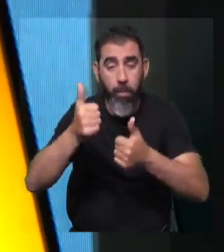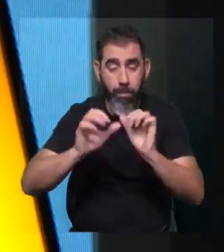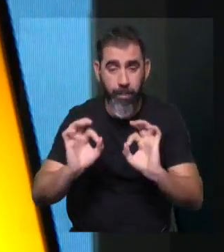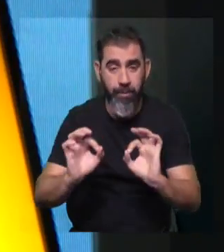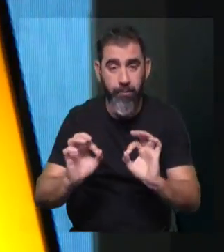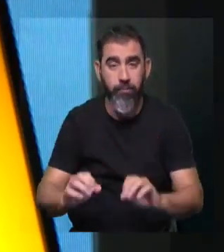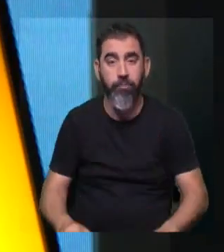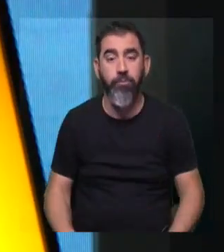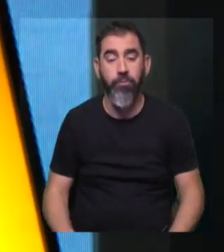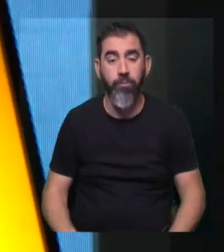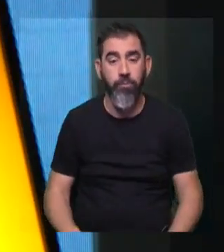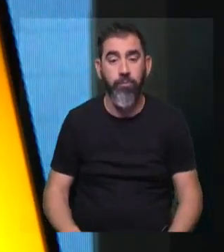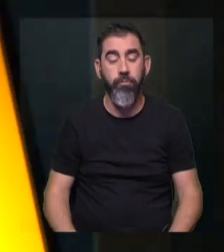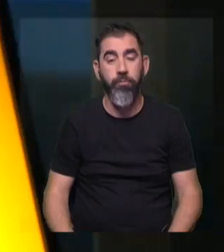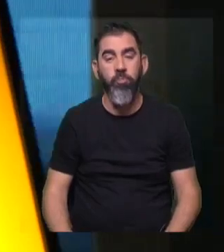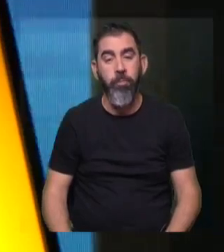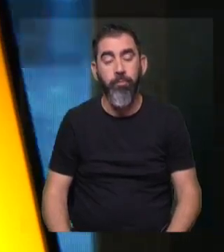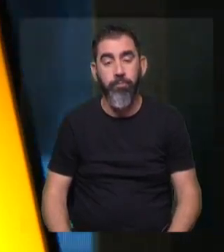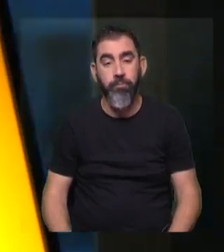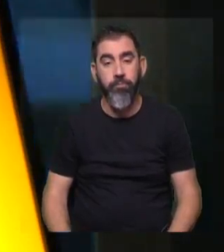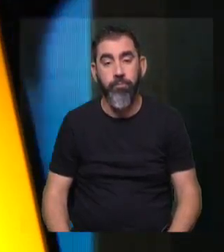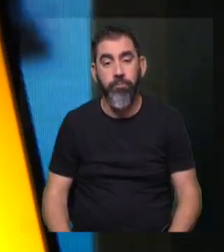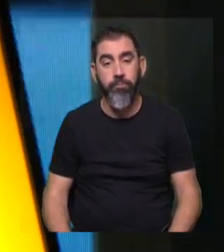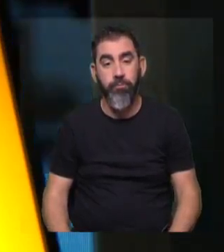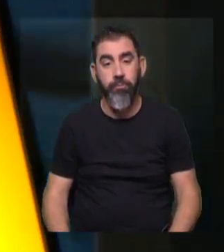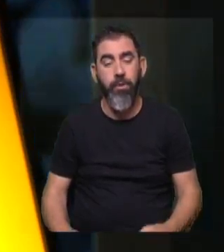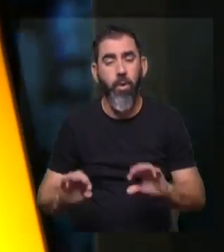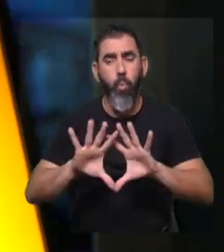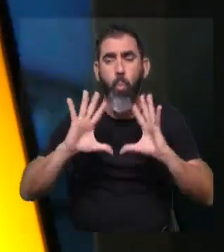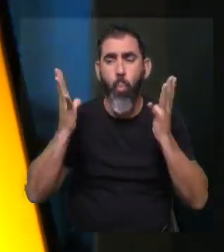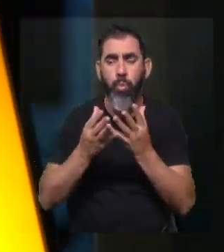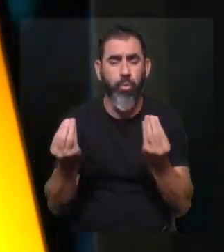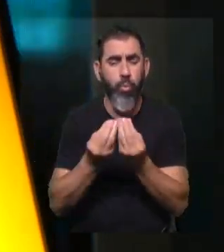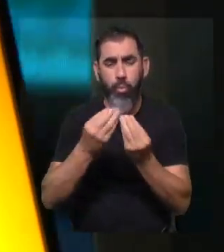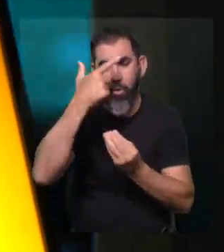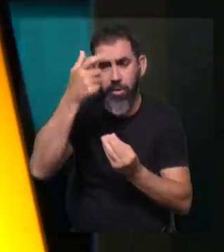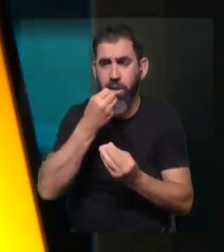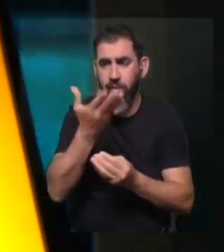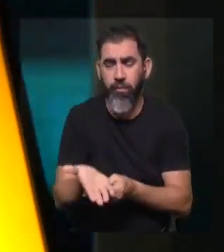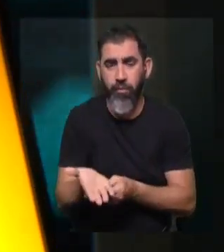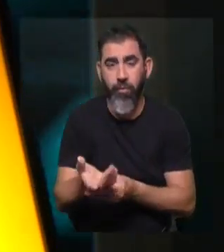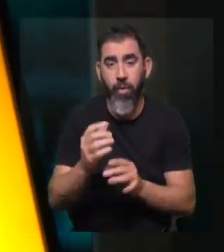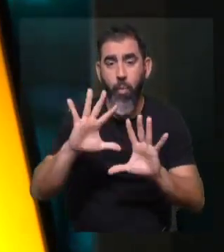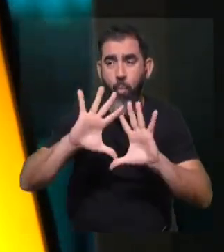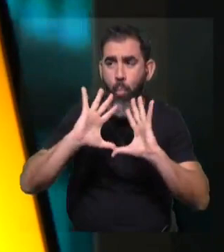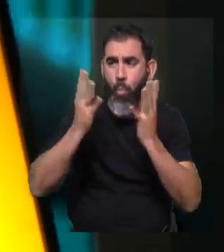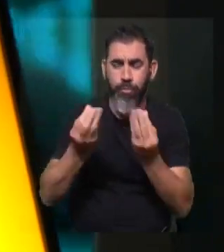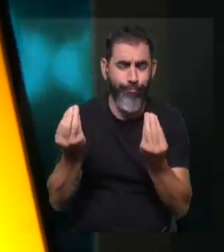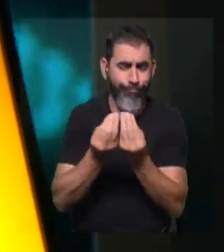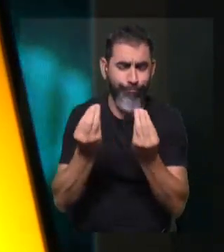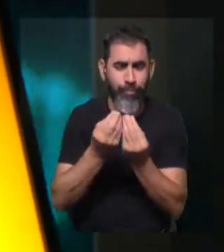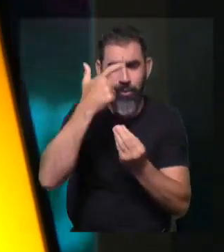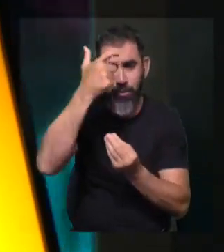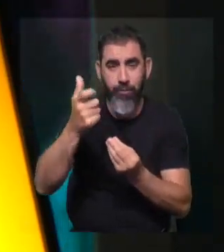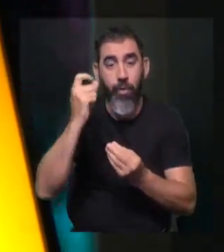somos razonablemente buenos. Ahora, el mundo está lleno de científicos buenos. Somos buenos, pero el mundo está lleno de científicos buenos.